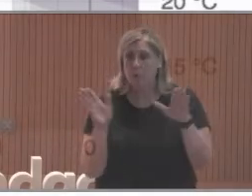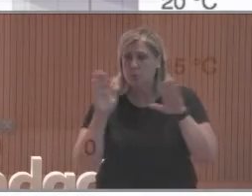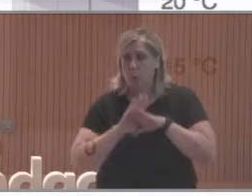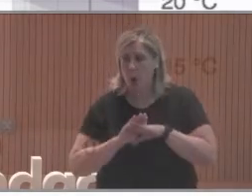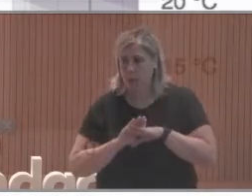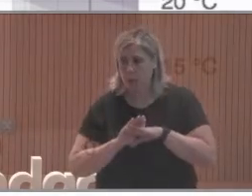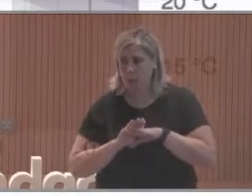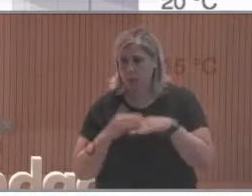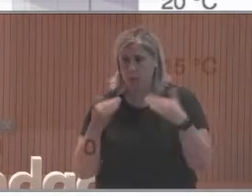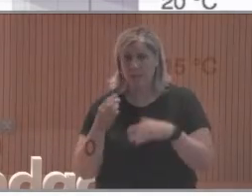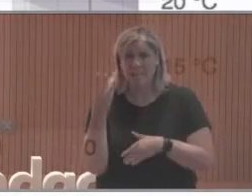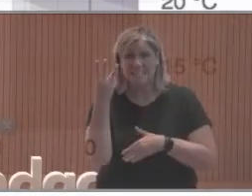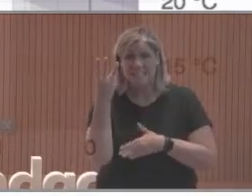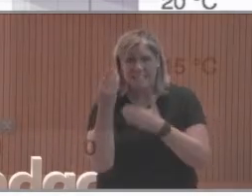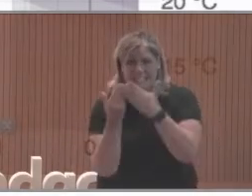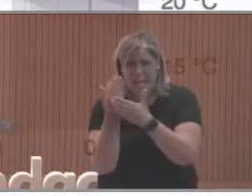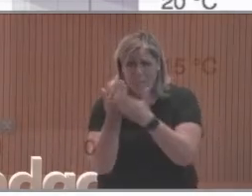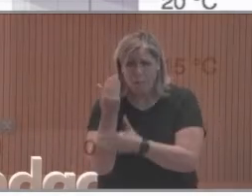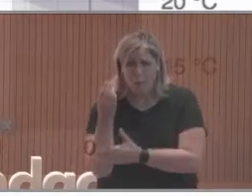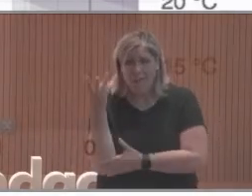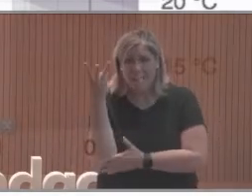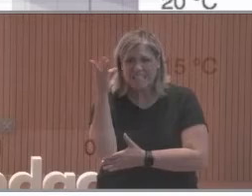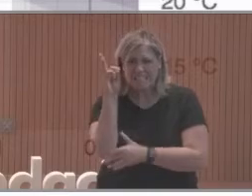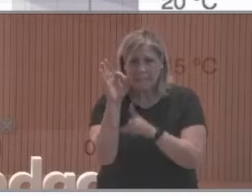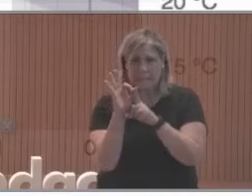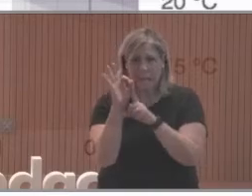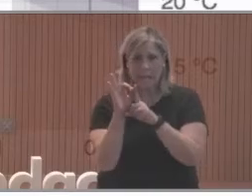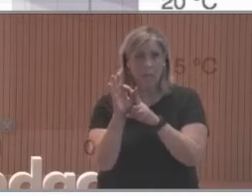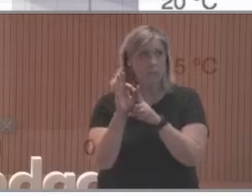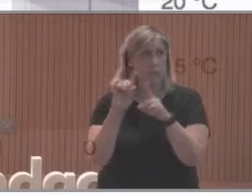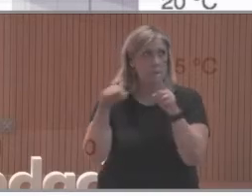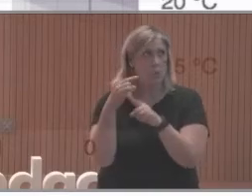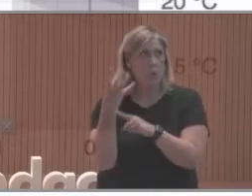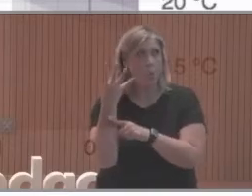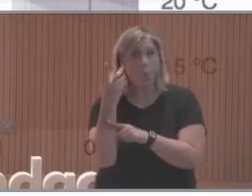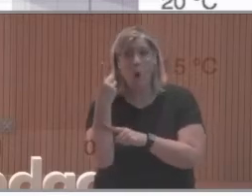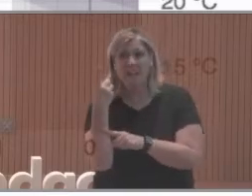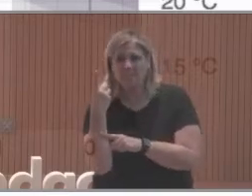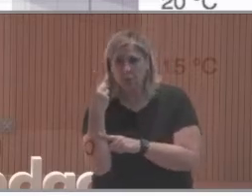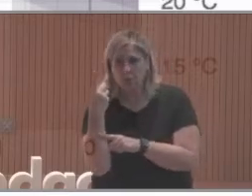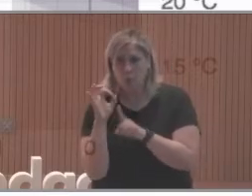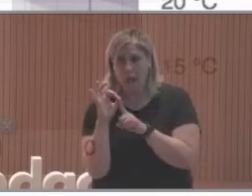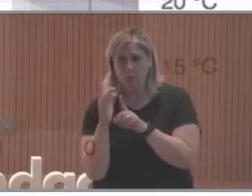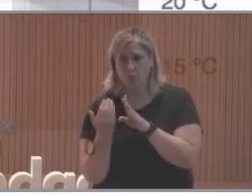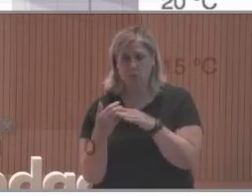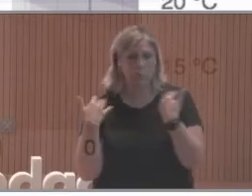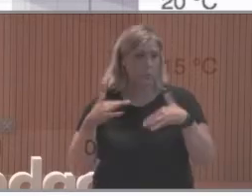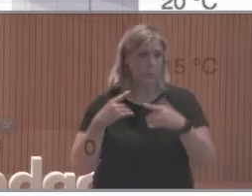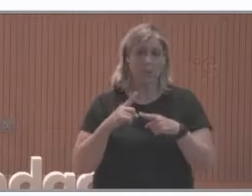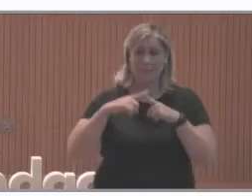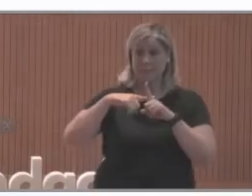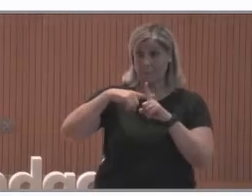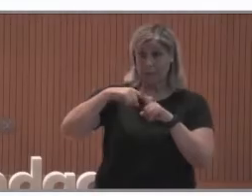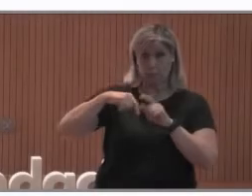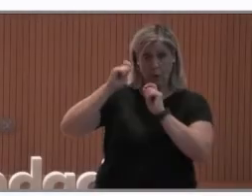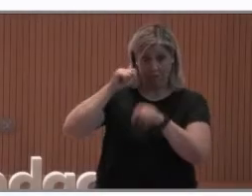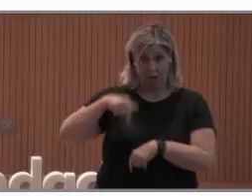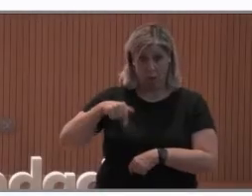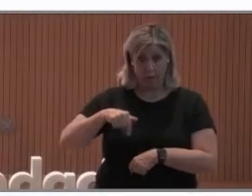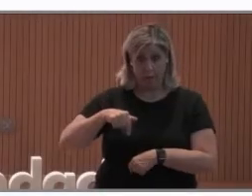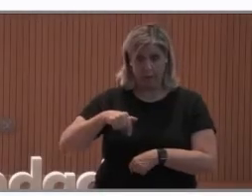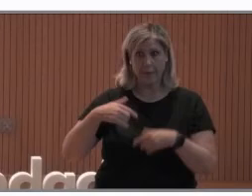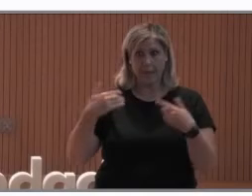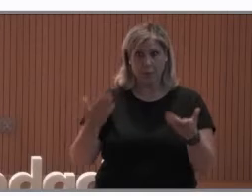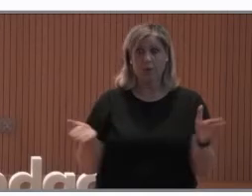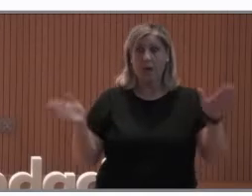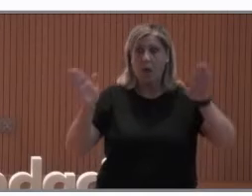las 3 de la madrugada, o sea, llegamos a tener 41 grados. Esta es la temperatura de Zaragoza. Y entonces,